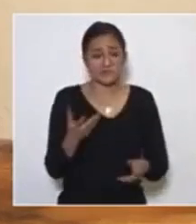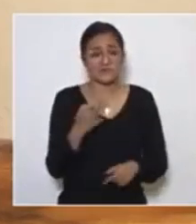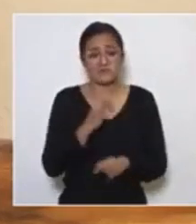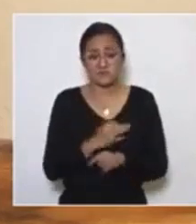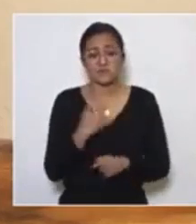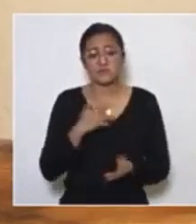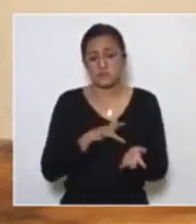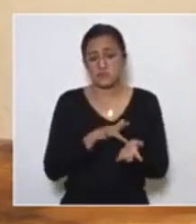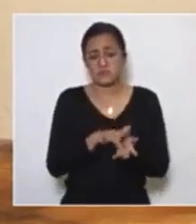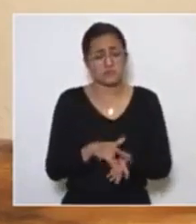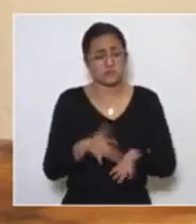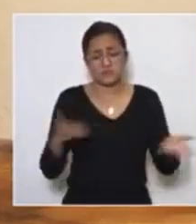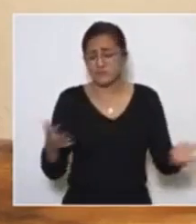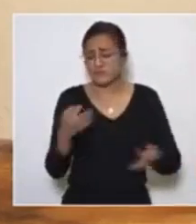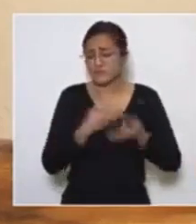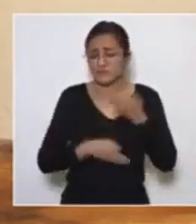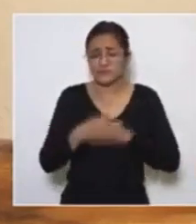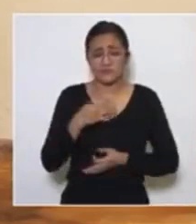vamos a apoyar,